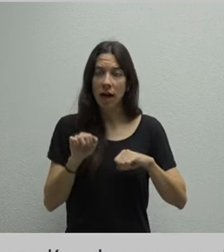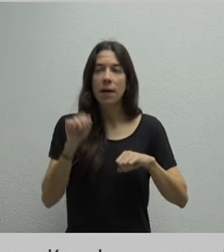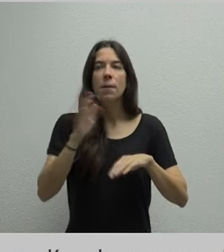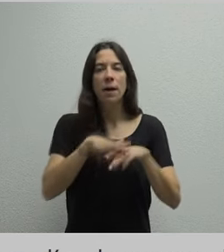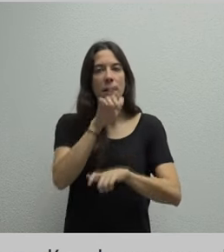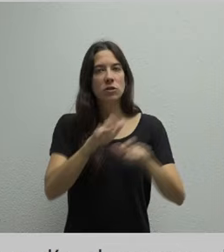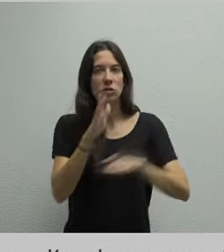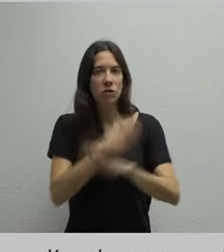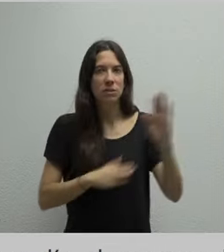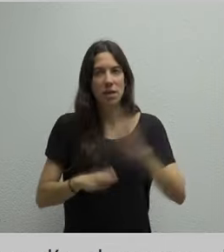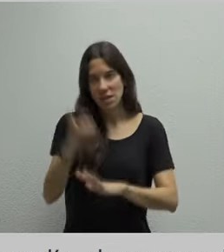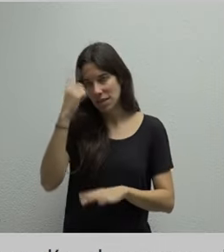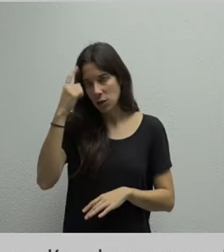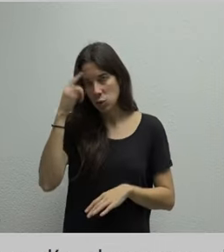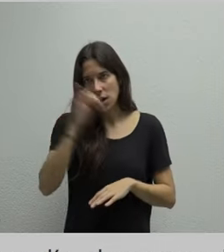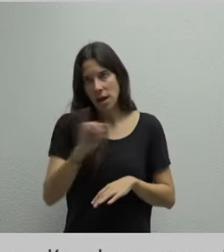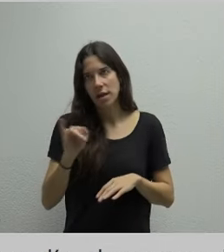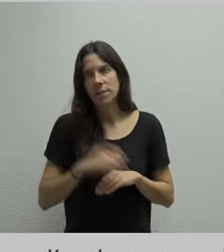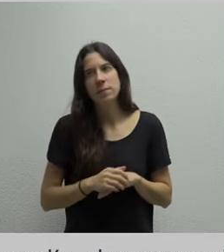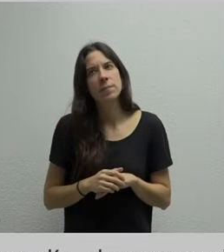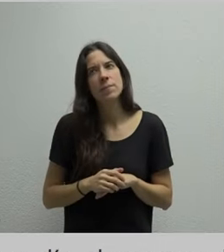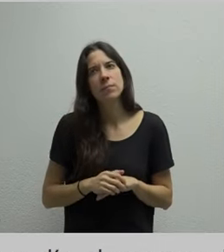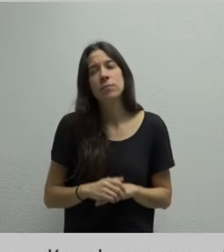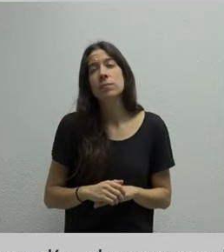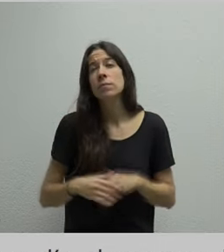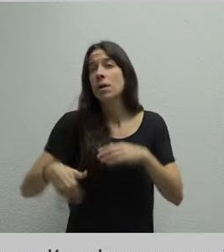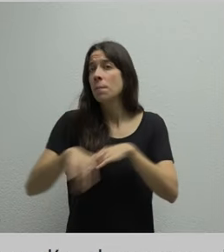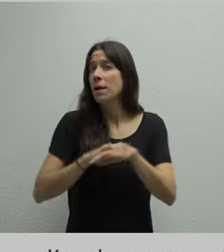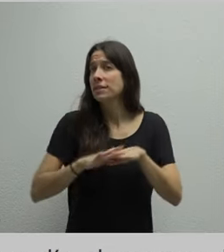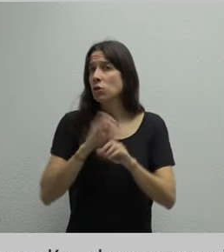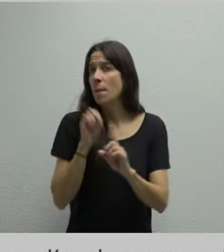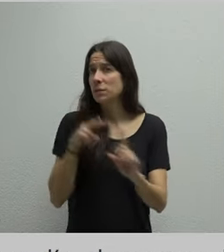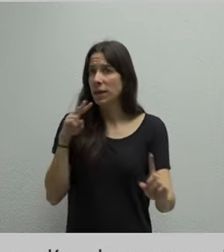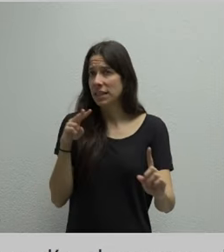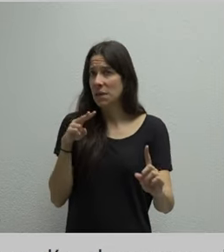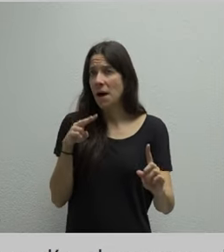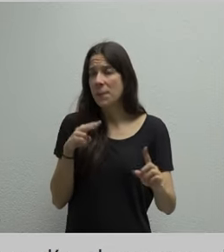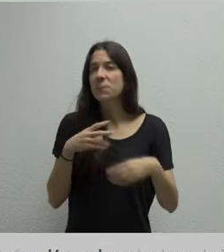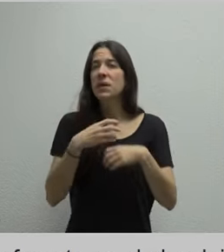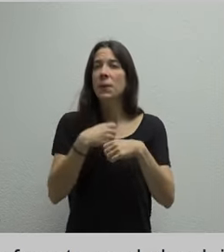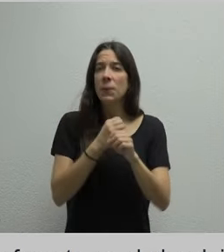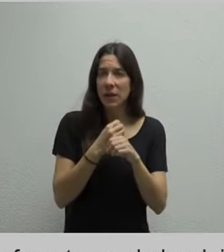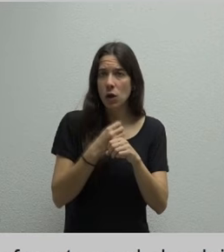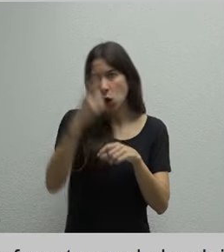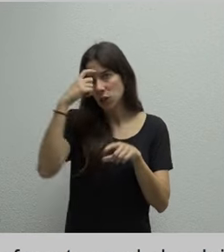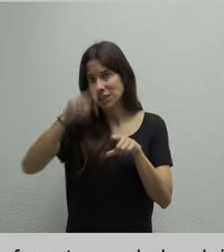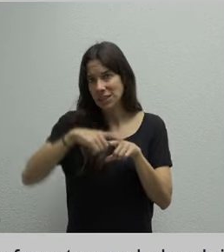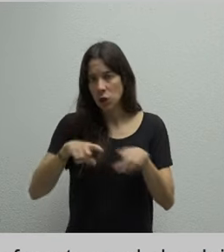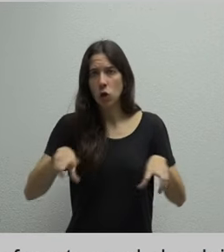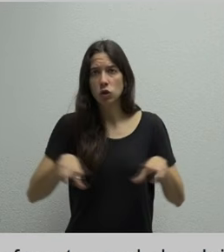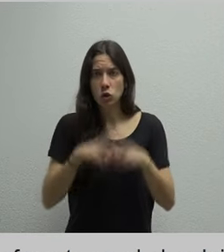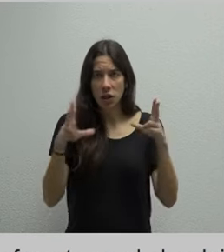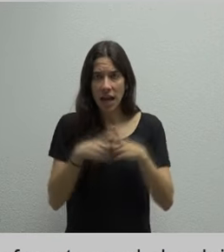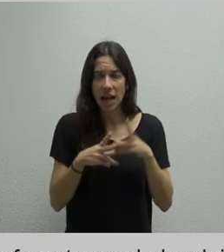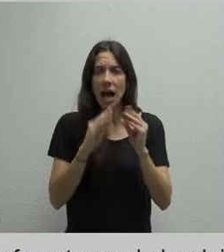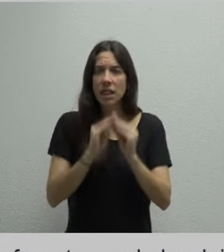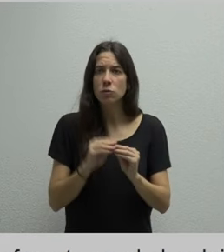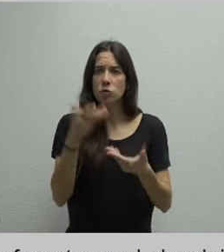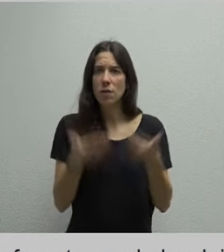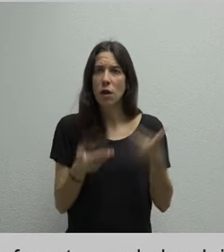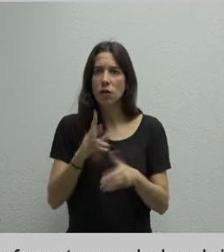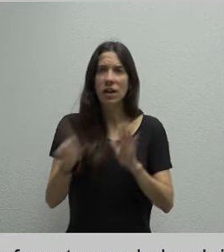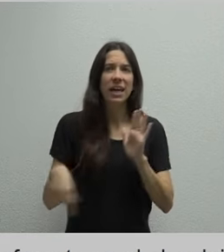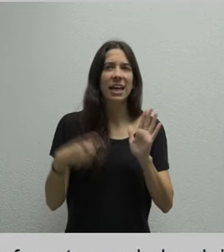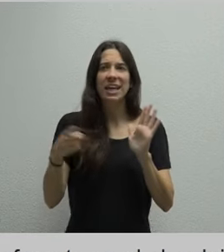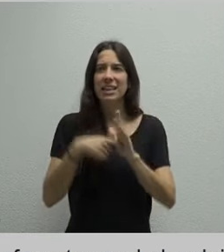discapacidad intelectual basándonos en una perspectiva biopsicosocial realizamos una evaluación integral